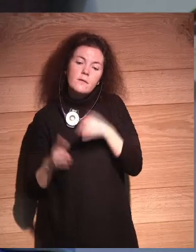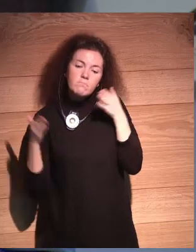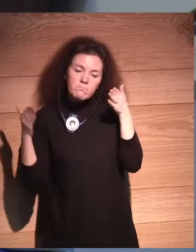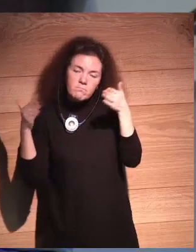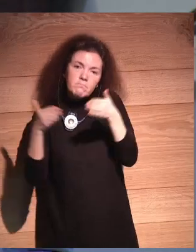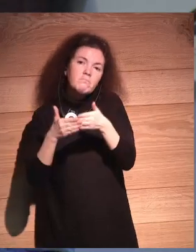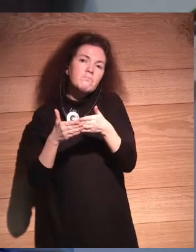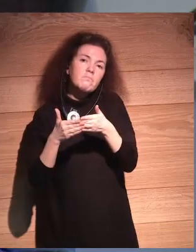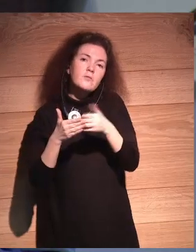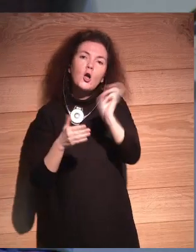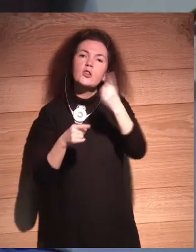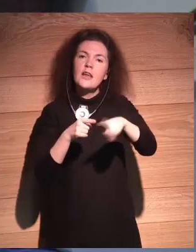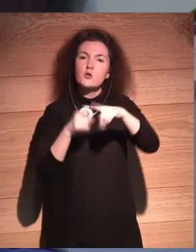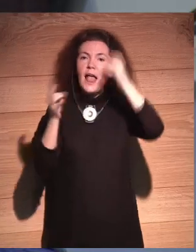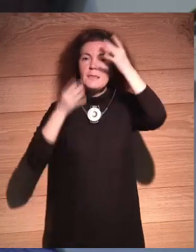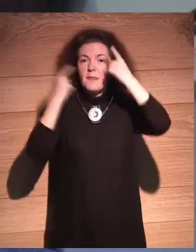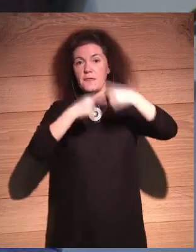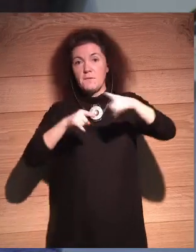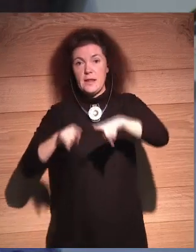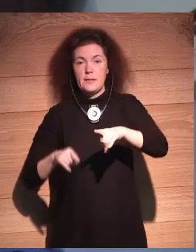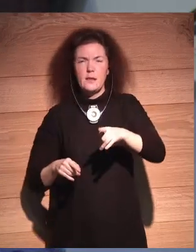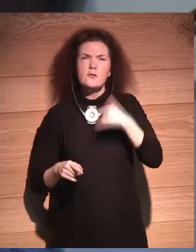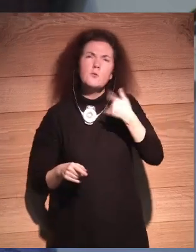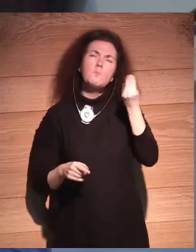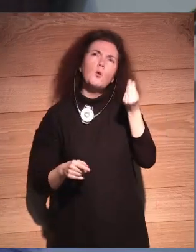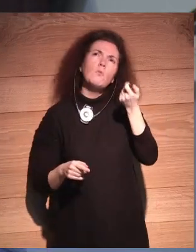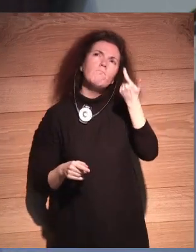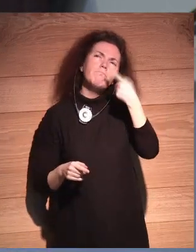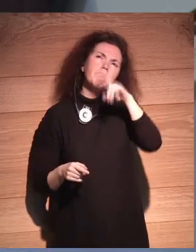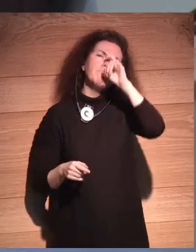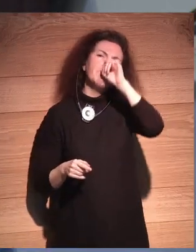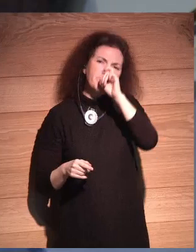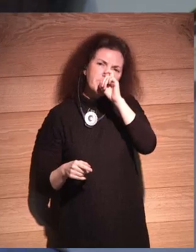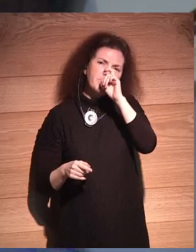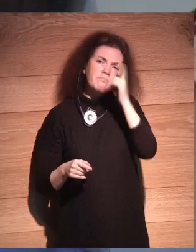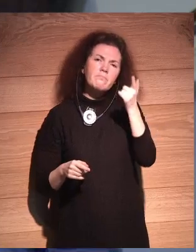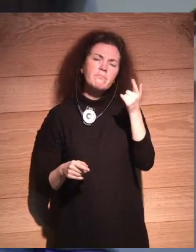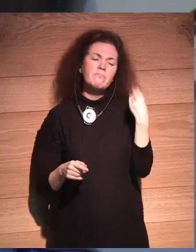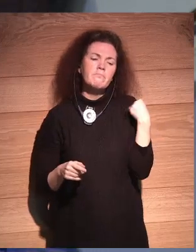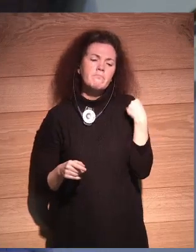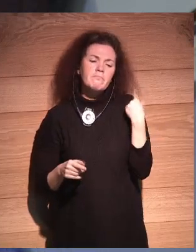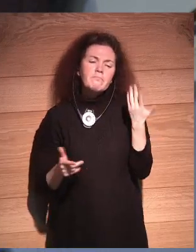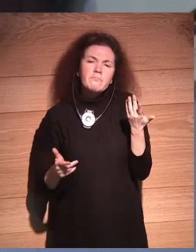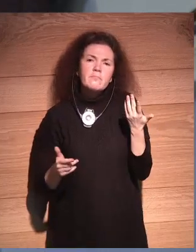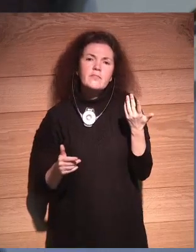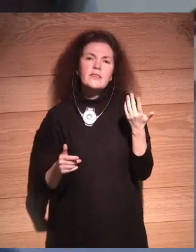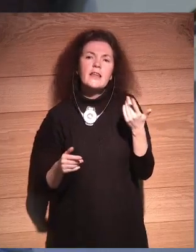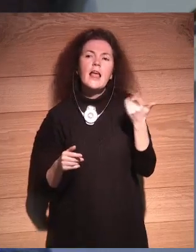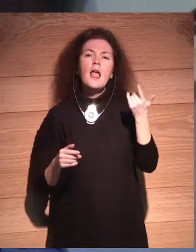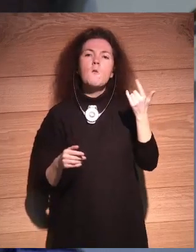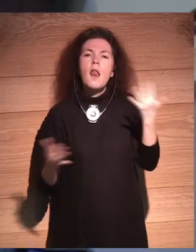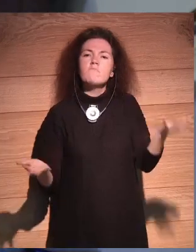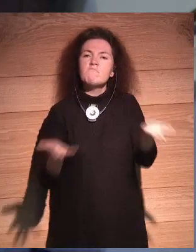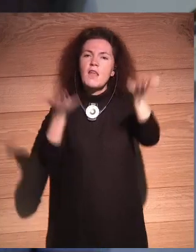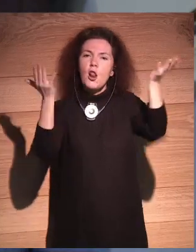será a otra serie de actividades. Esto me recuerda un poco a lo que se ha llamado ahora el elogio de la pereza, ¿no?